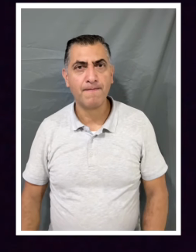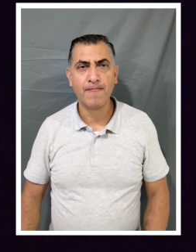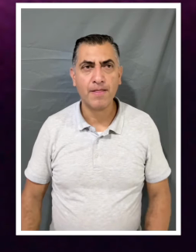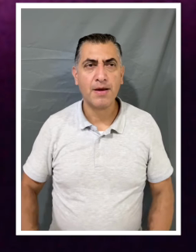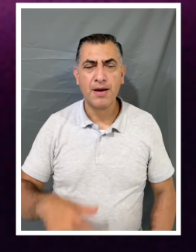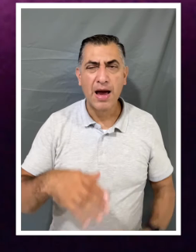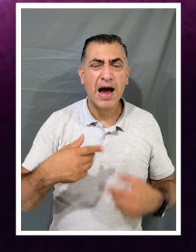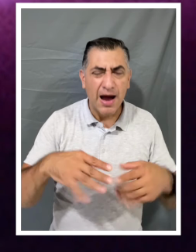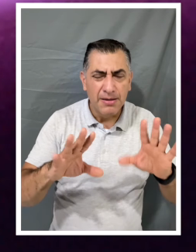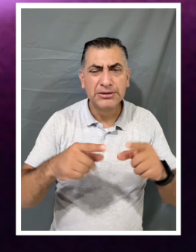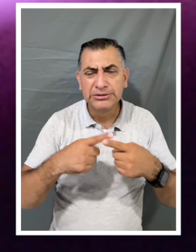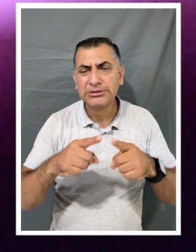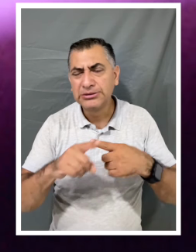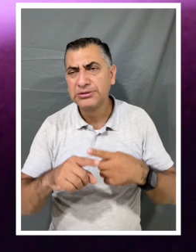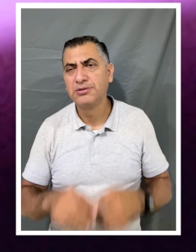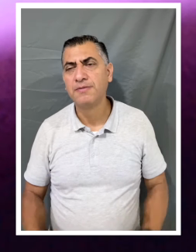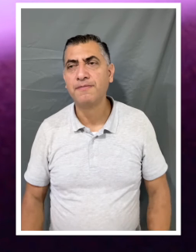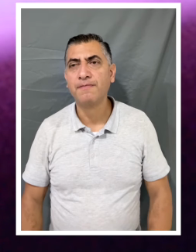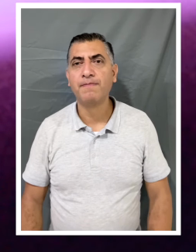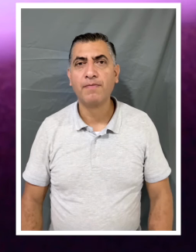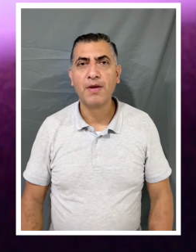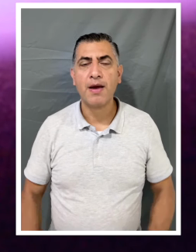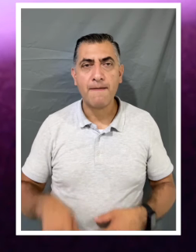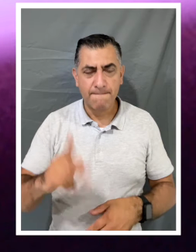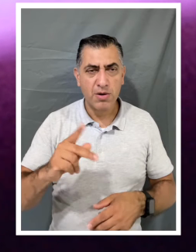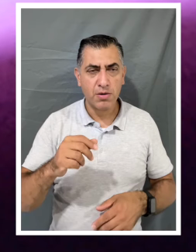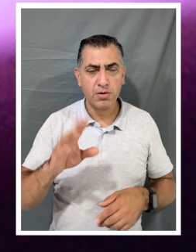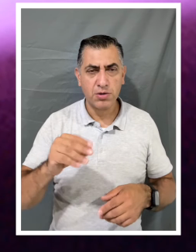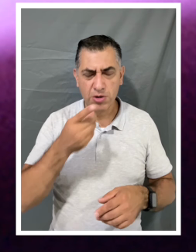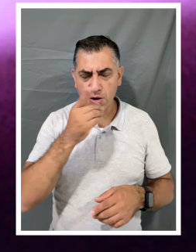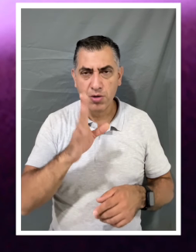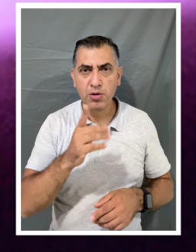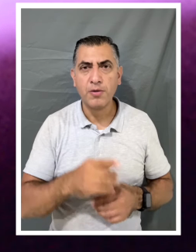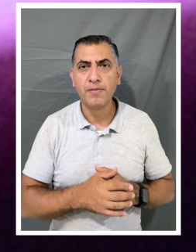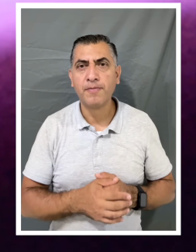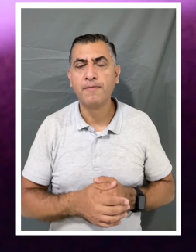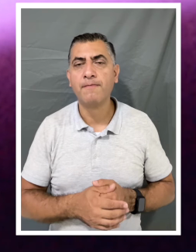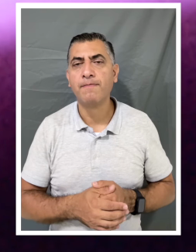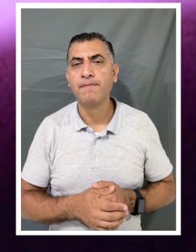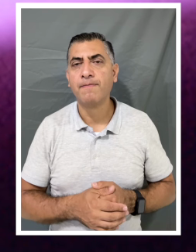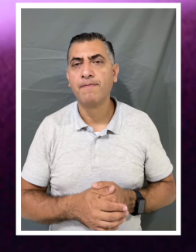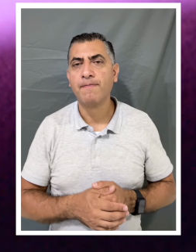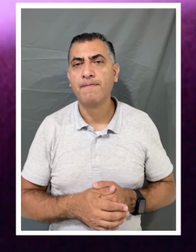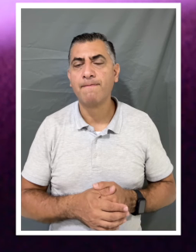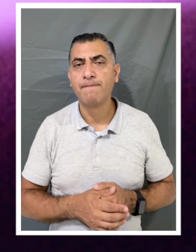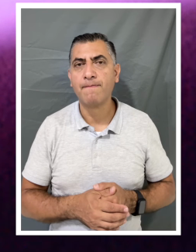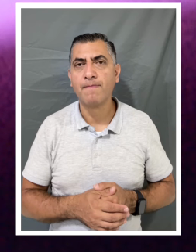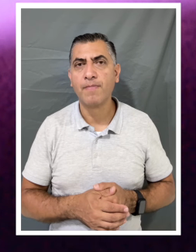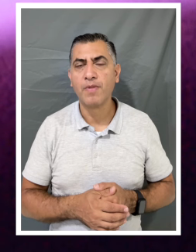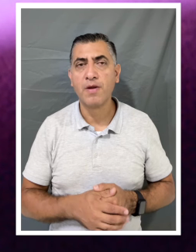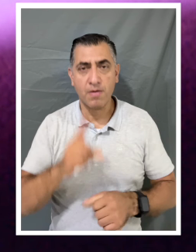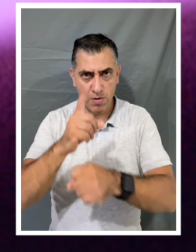porque luego hay confusiones acerca de esto pero si yo pudiera cerrar este tema con de los dones espirituales es